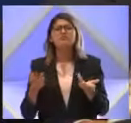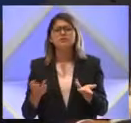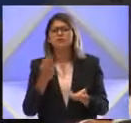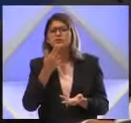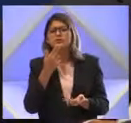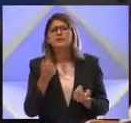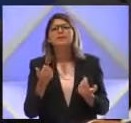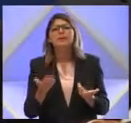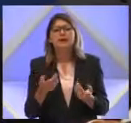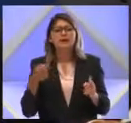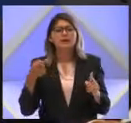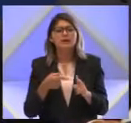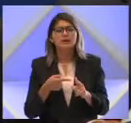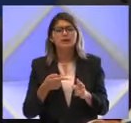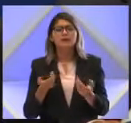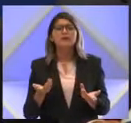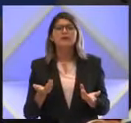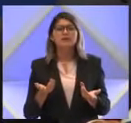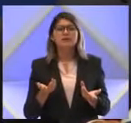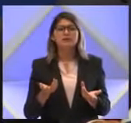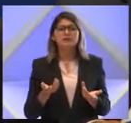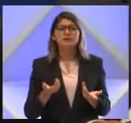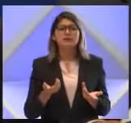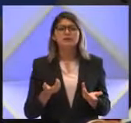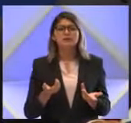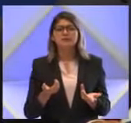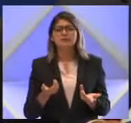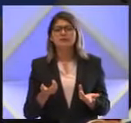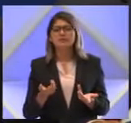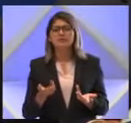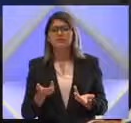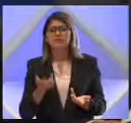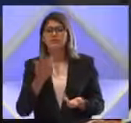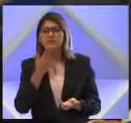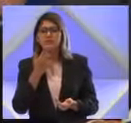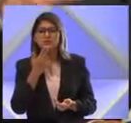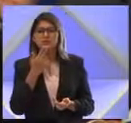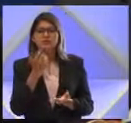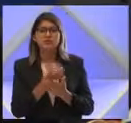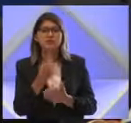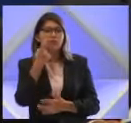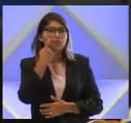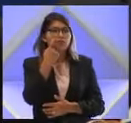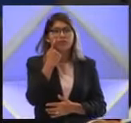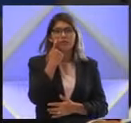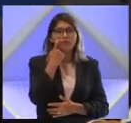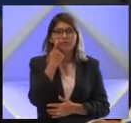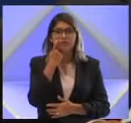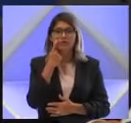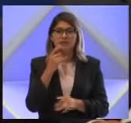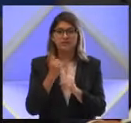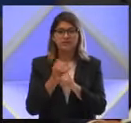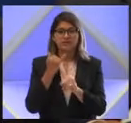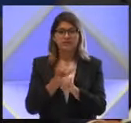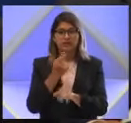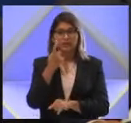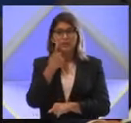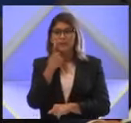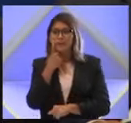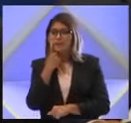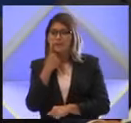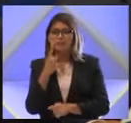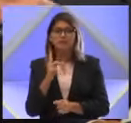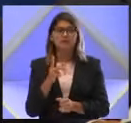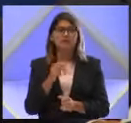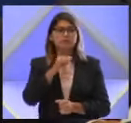usan respectivamente diciendo sólo son millones de internet y no